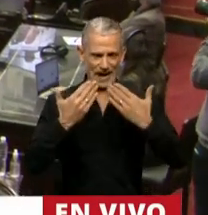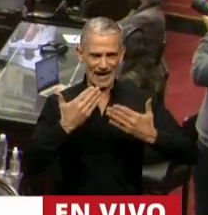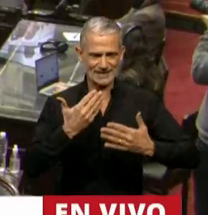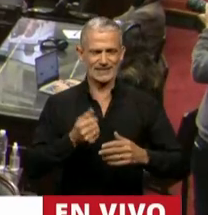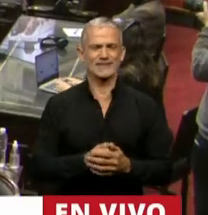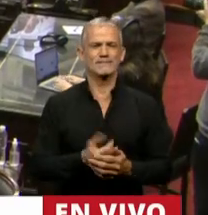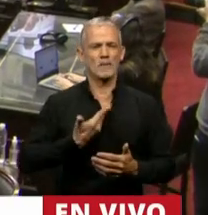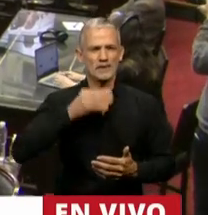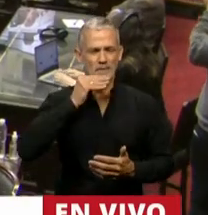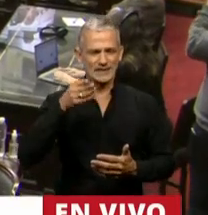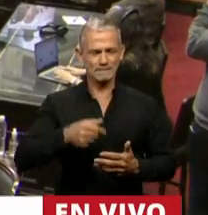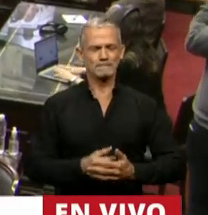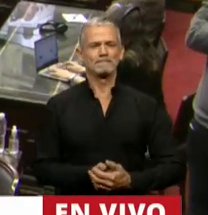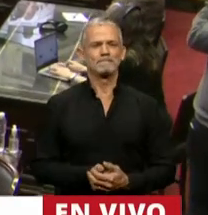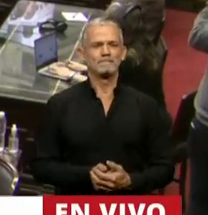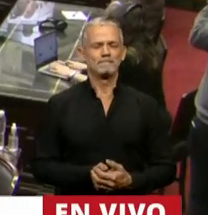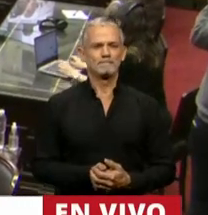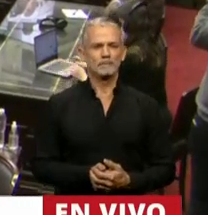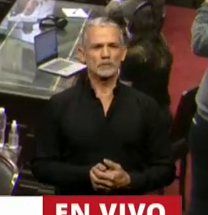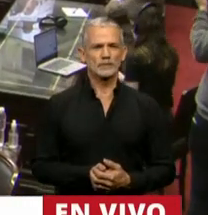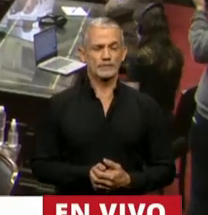Gracias, presidente.